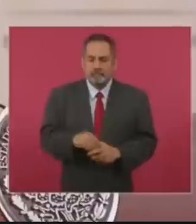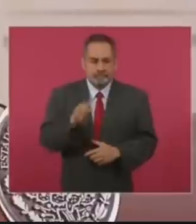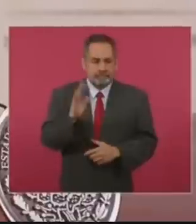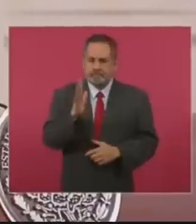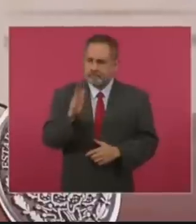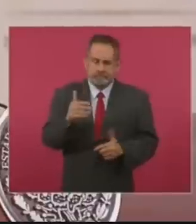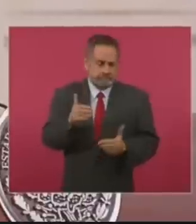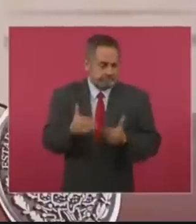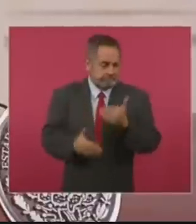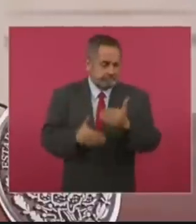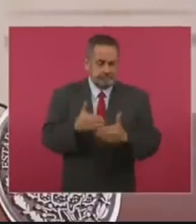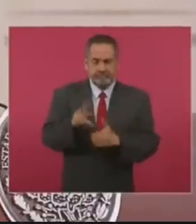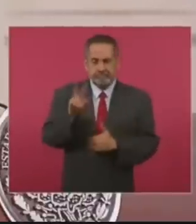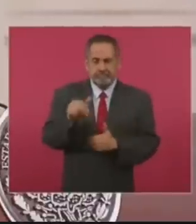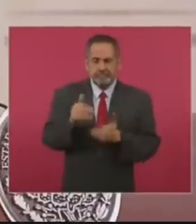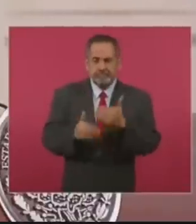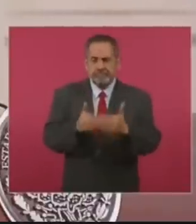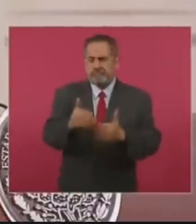avanzando